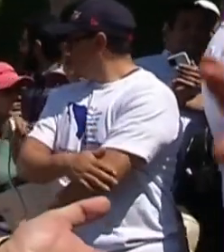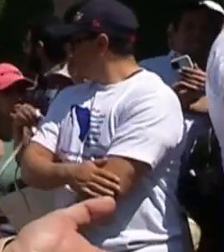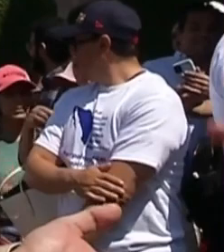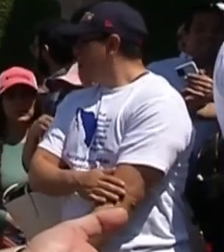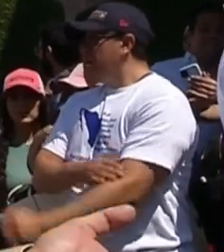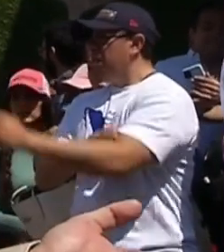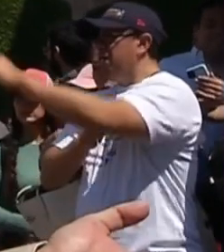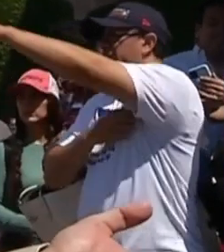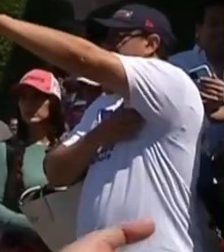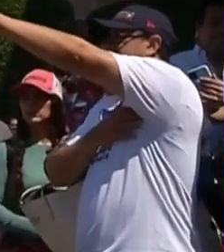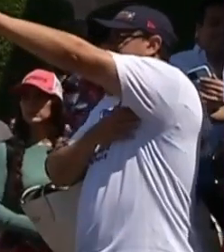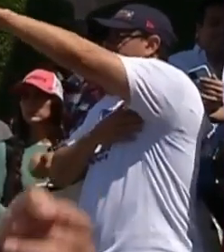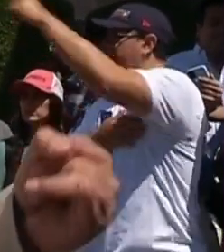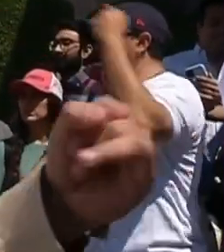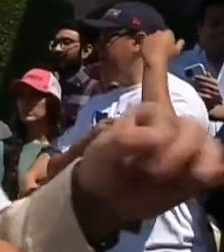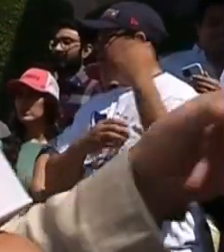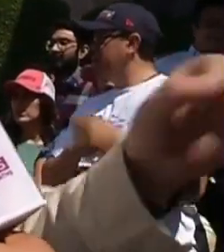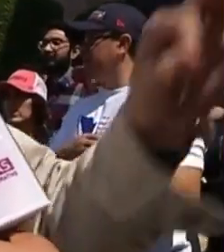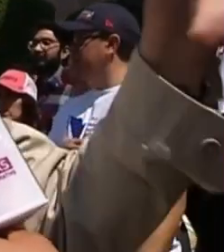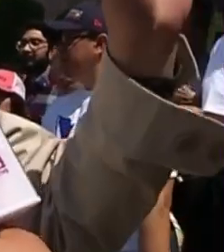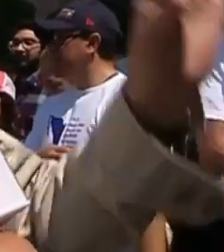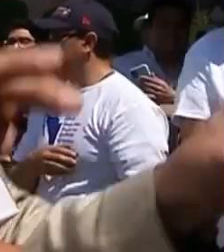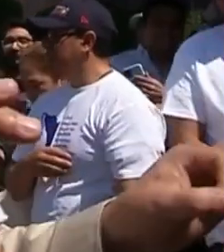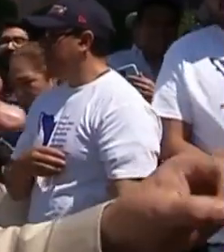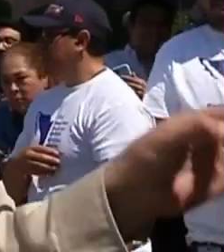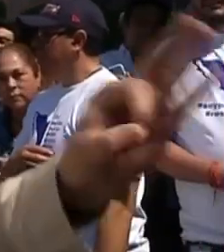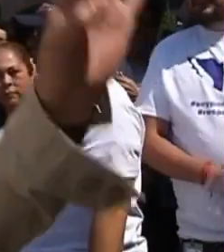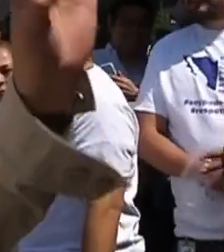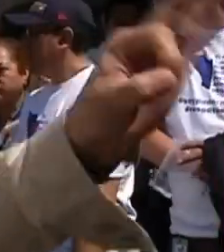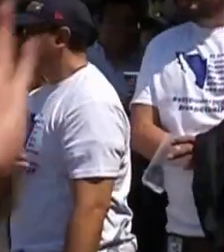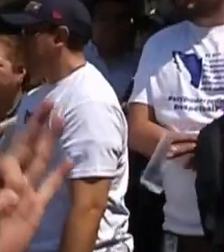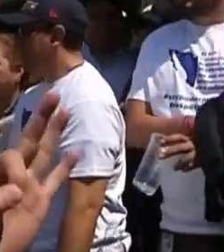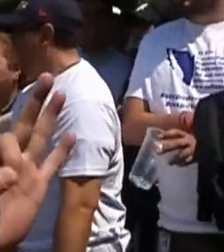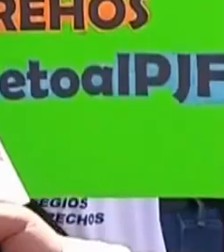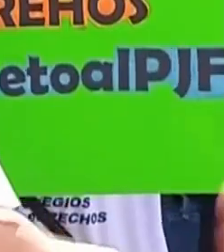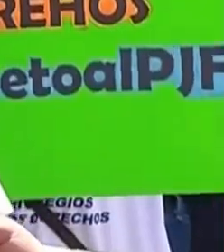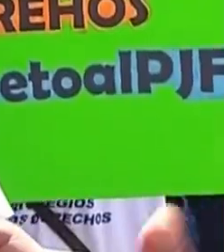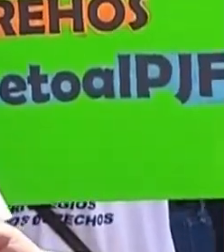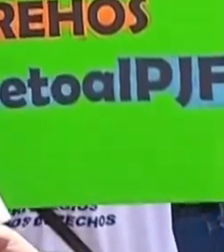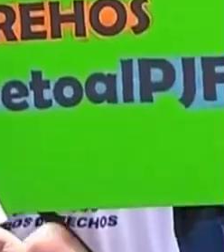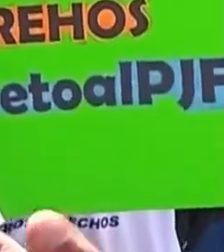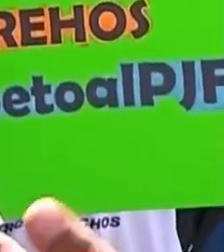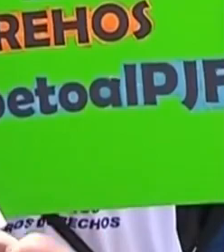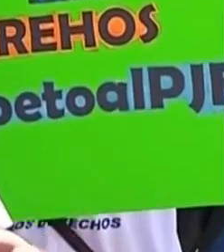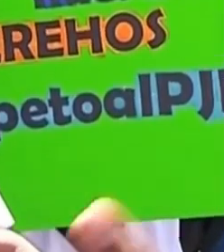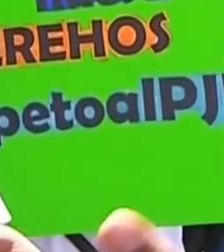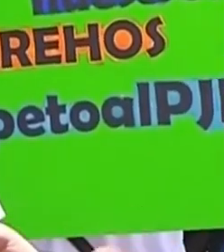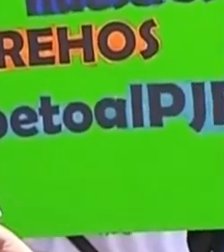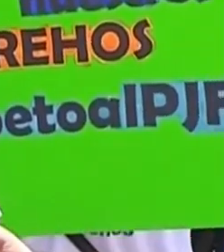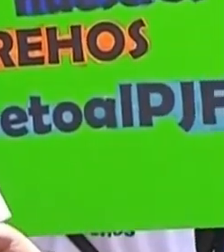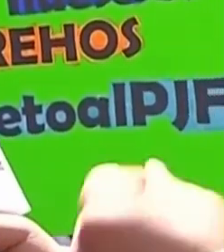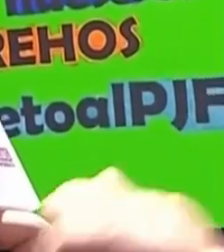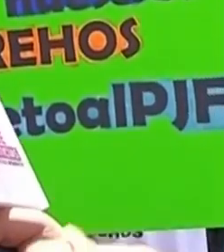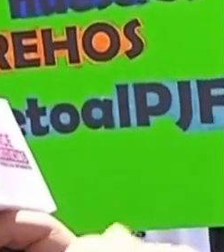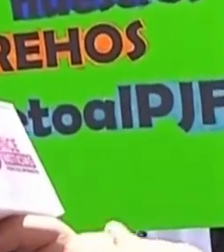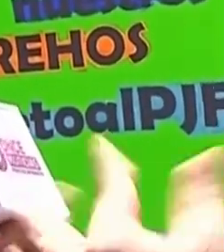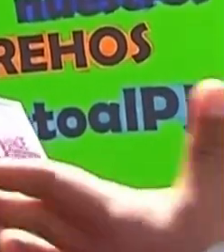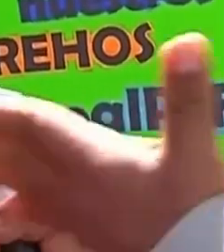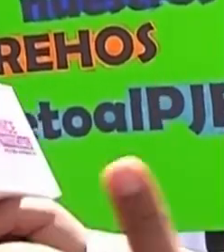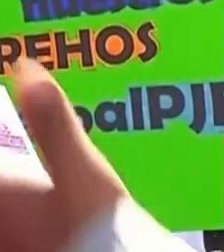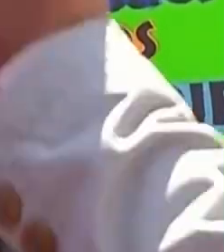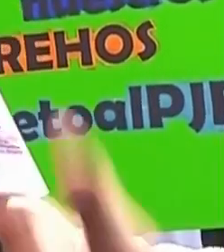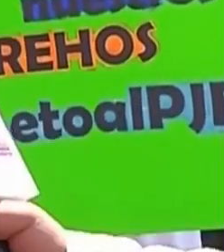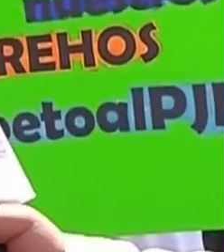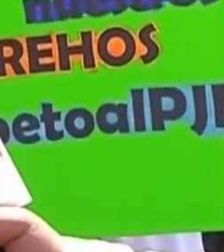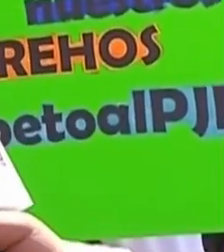¿Qué fideicomiso dice la parte de... Mire, el fideicomiso en especial no lo conozco. ¿Cuáles son las prestaciones que se ven eliminadas, que usted conoce,